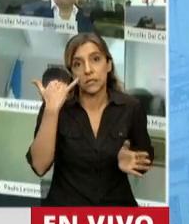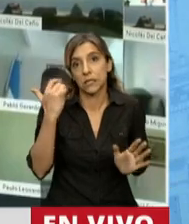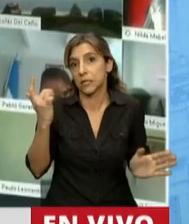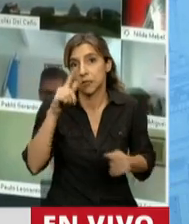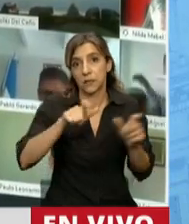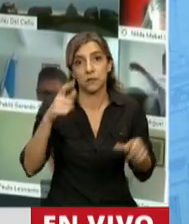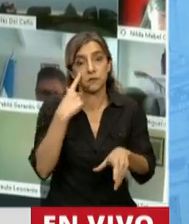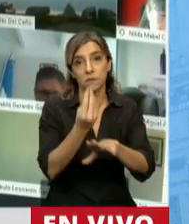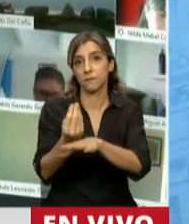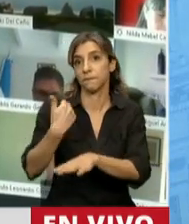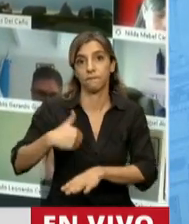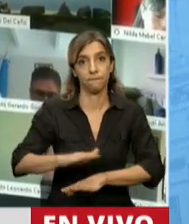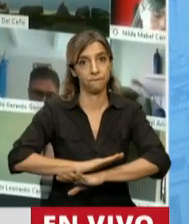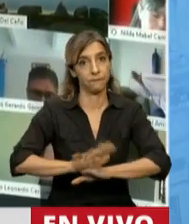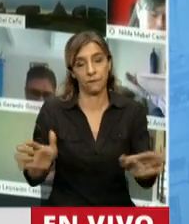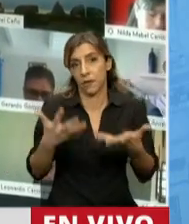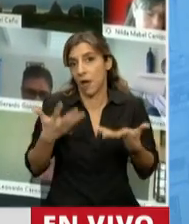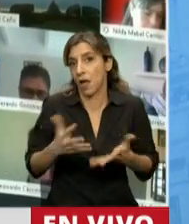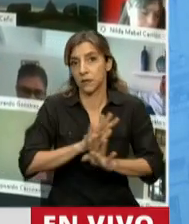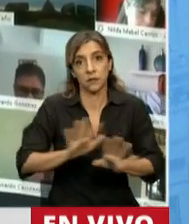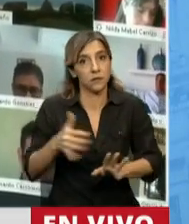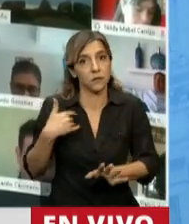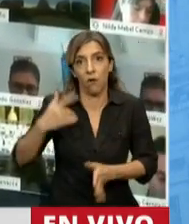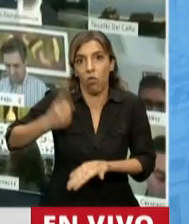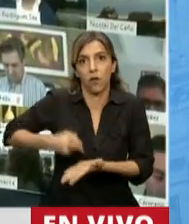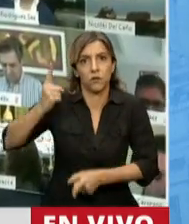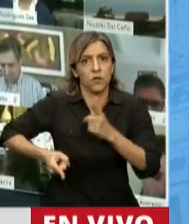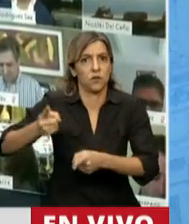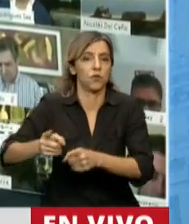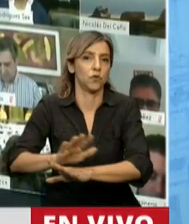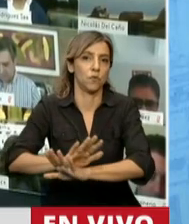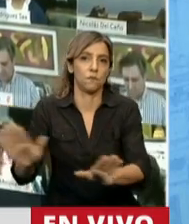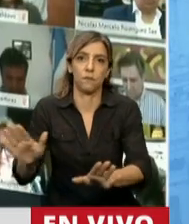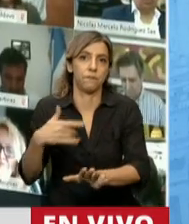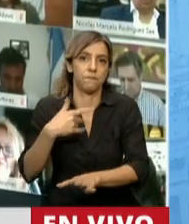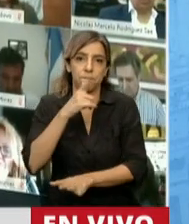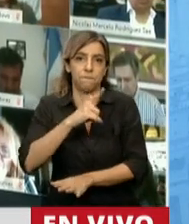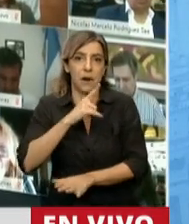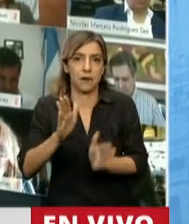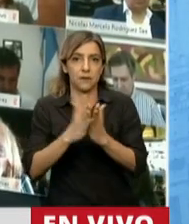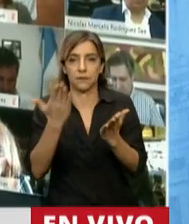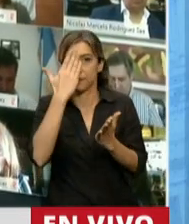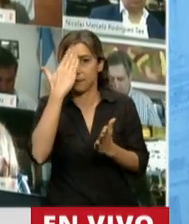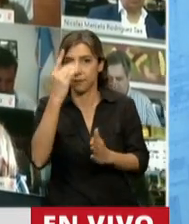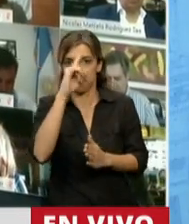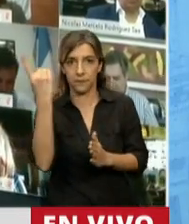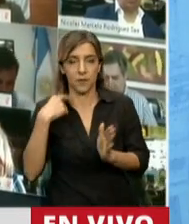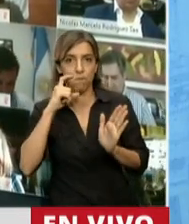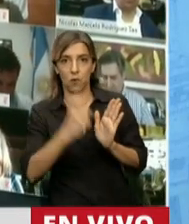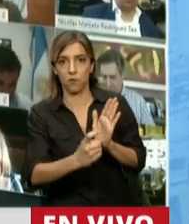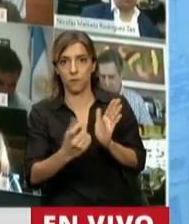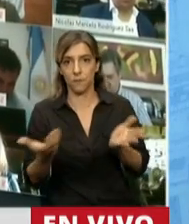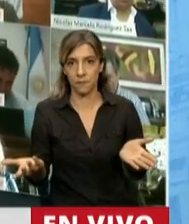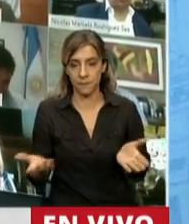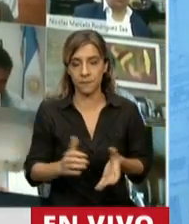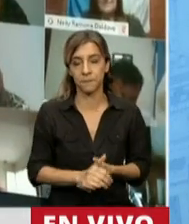ciudadanía, que le dan poca certeza, que hasta rozan la inconstitucionalidad. Entonces,